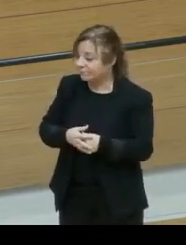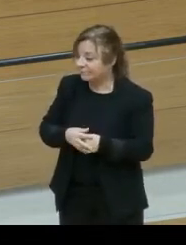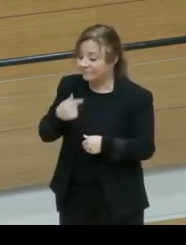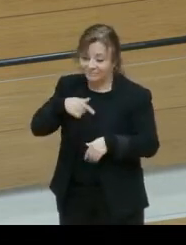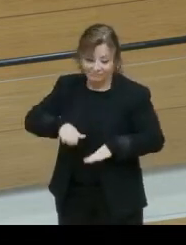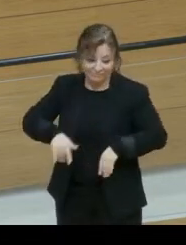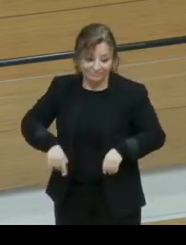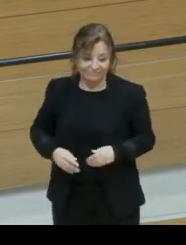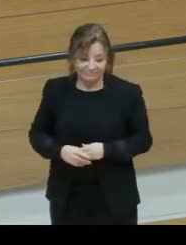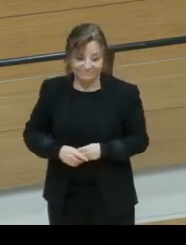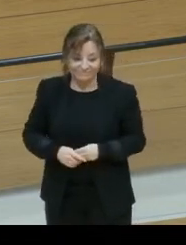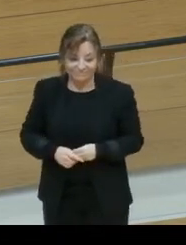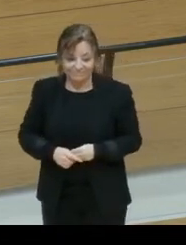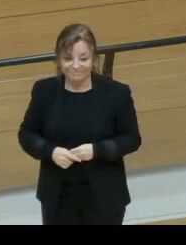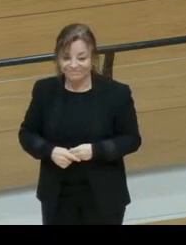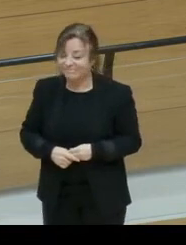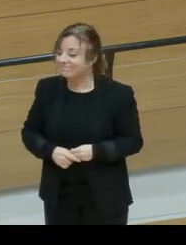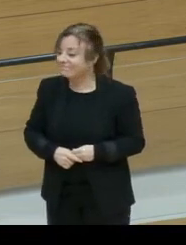llegué.